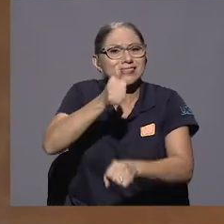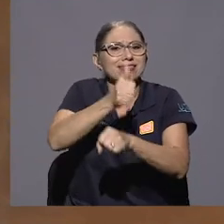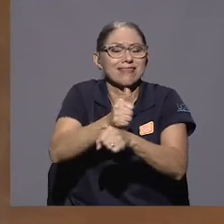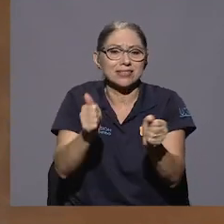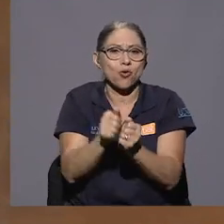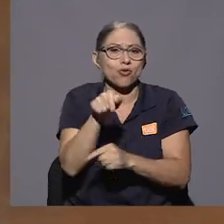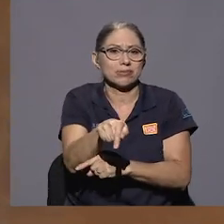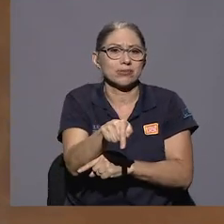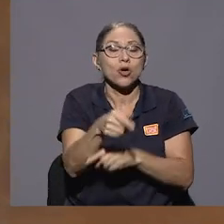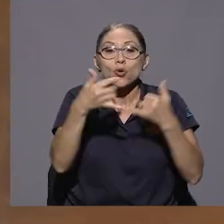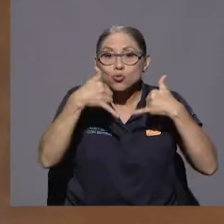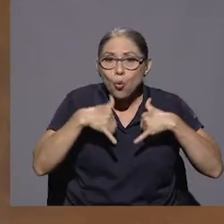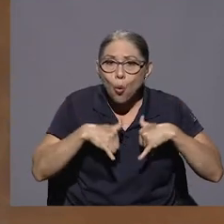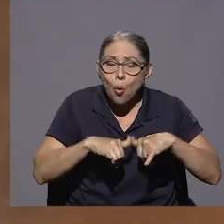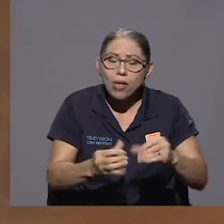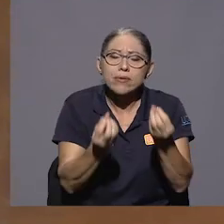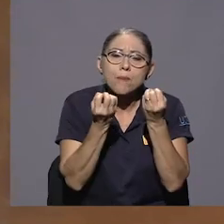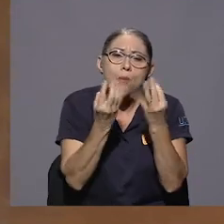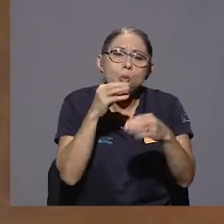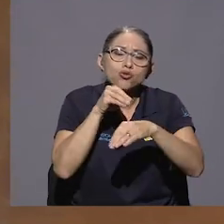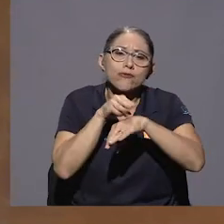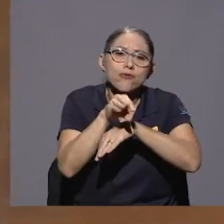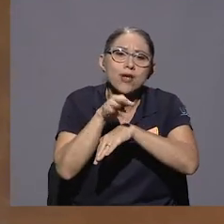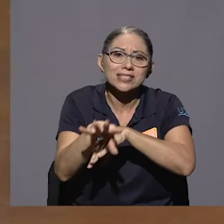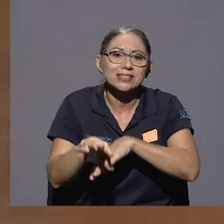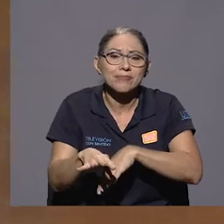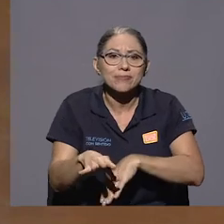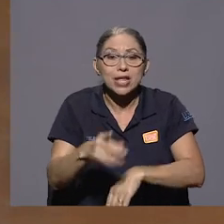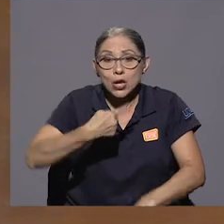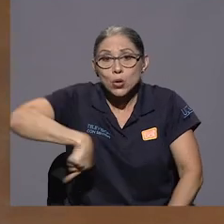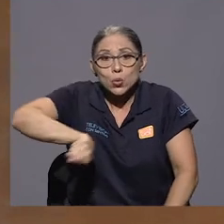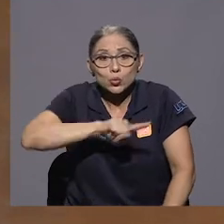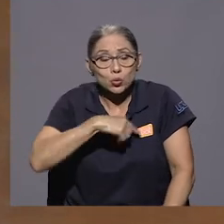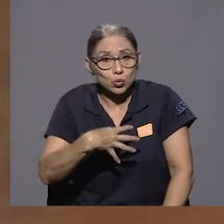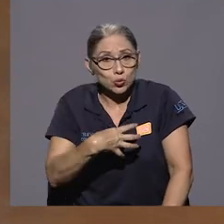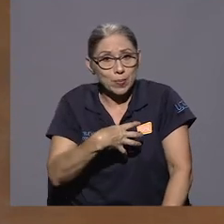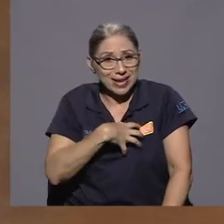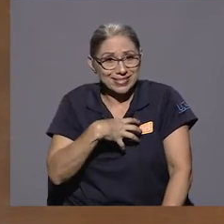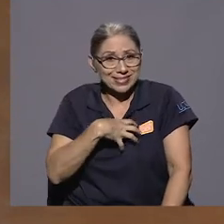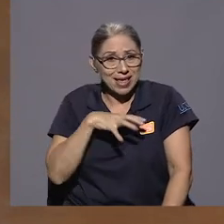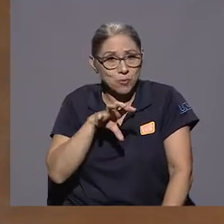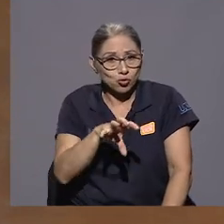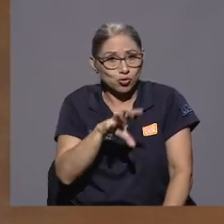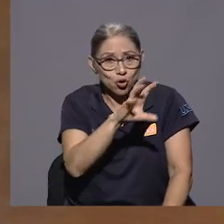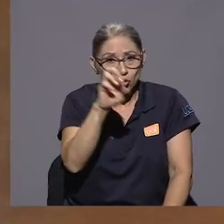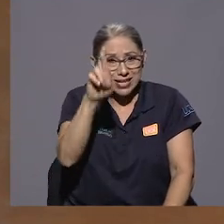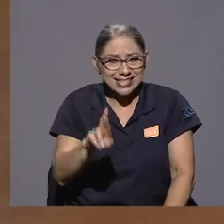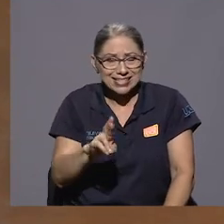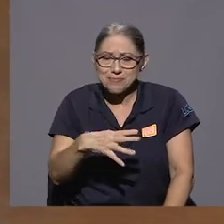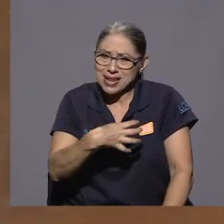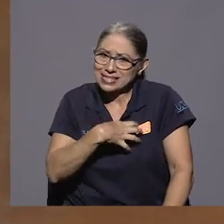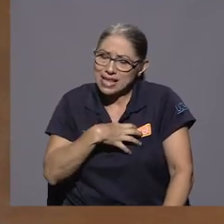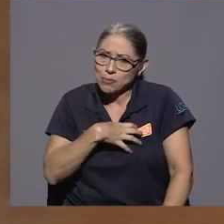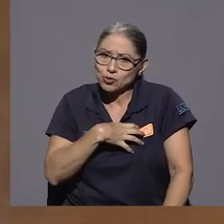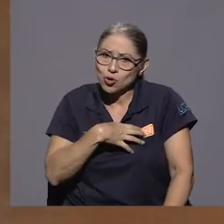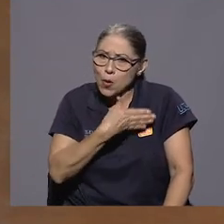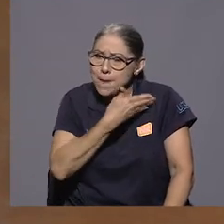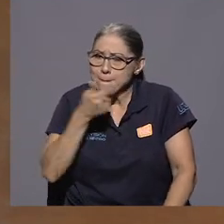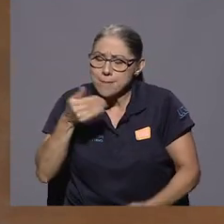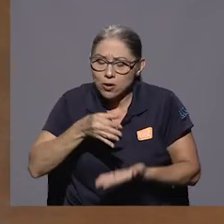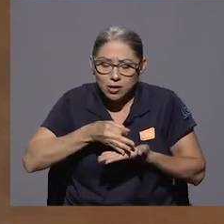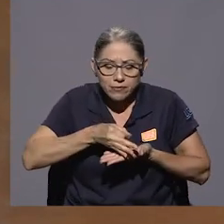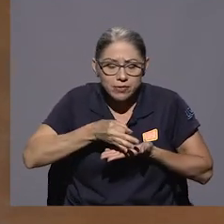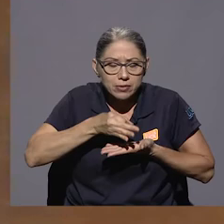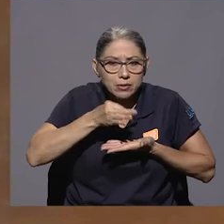producto. Así es. Y todavía sigue teniendo muchísima influencia. Y merecemos los costarricenses beber un mejor café,